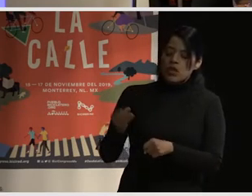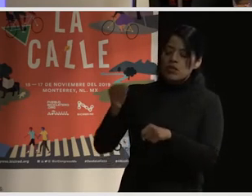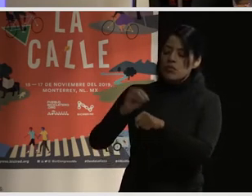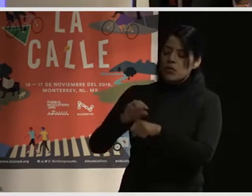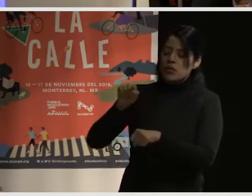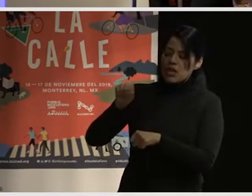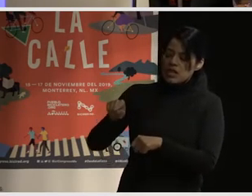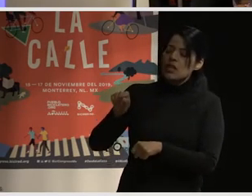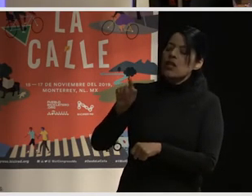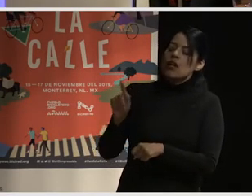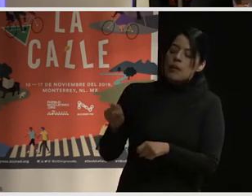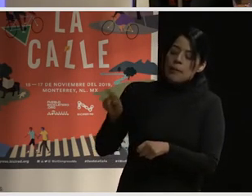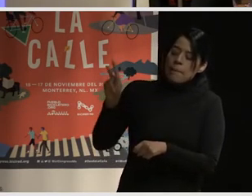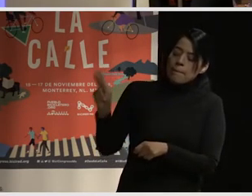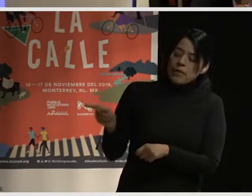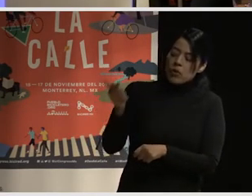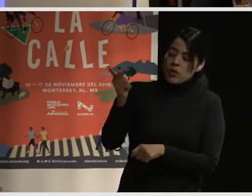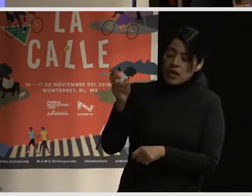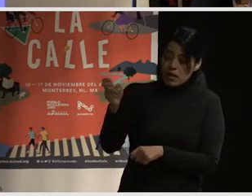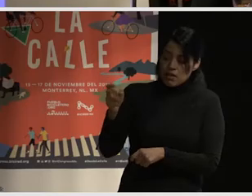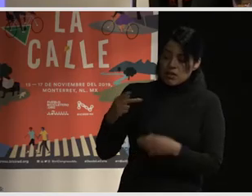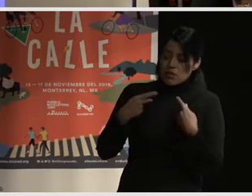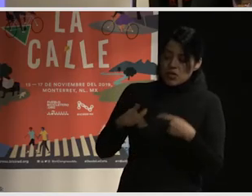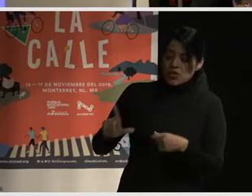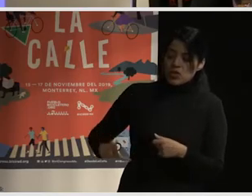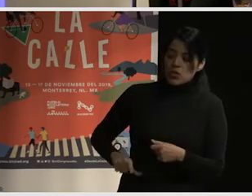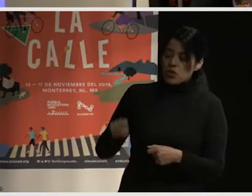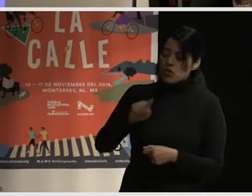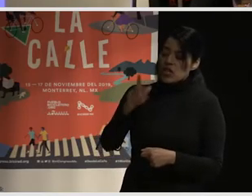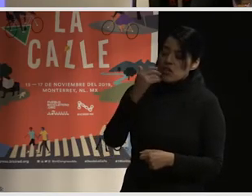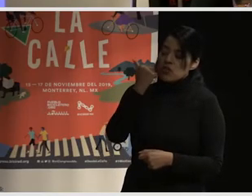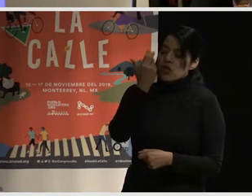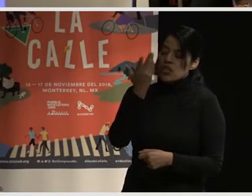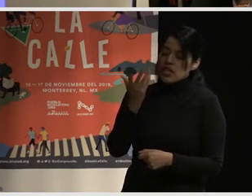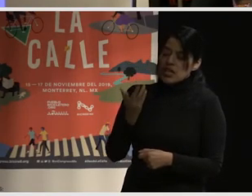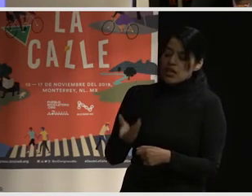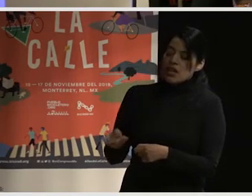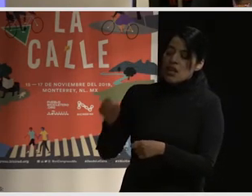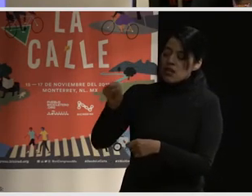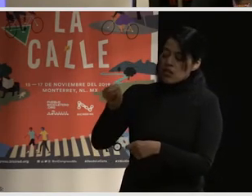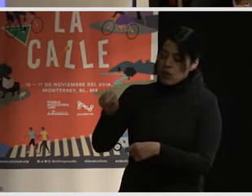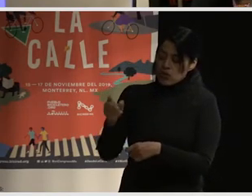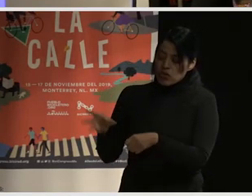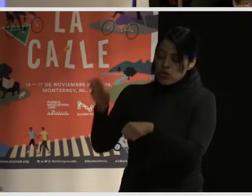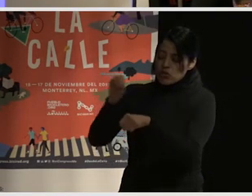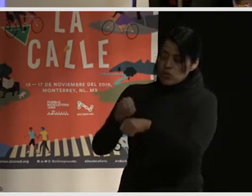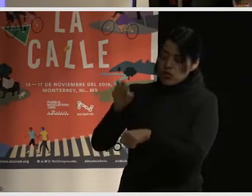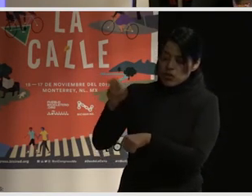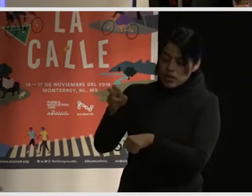preguntarles a ellos por qué llegaron y cuál es lo que pretenden hacer cuando llegado en ese puesto